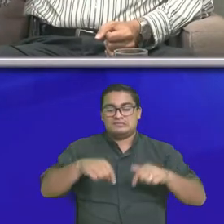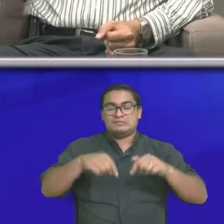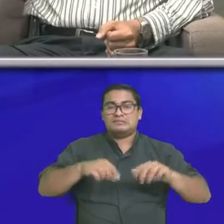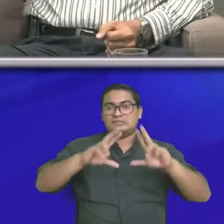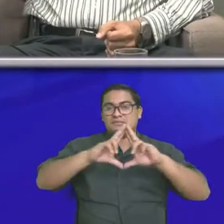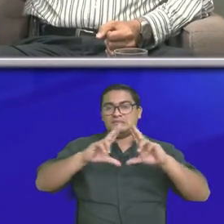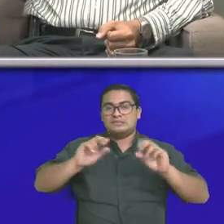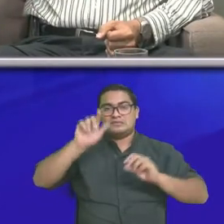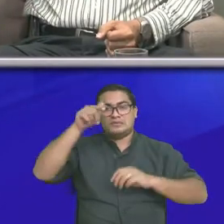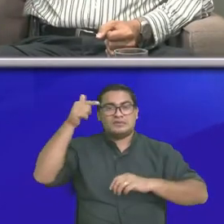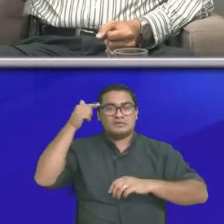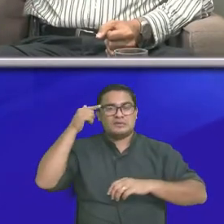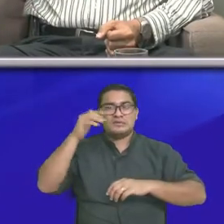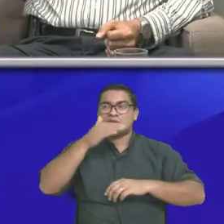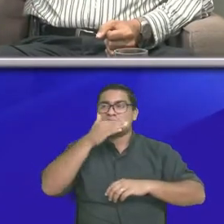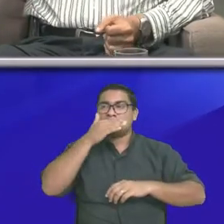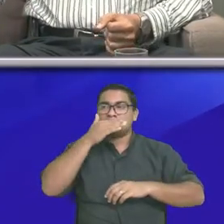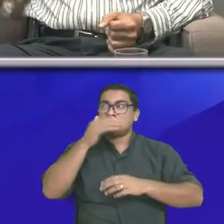también